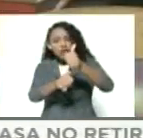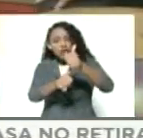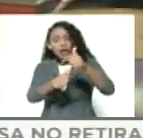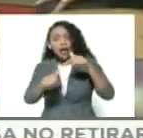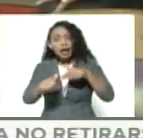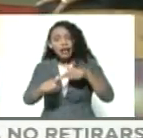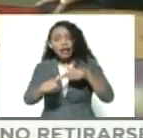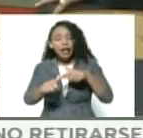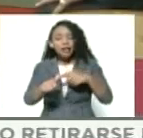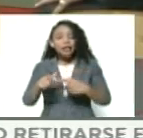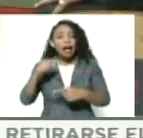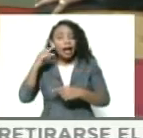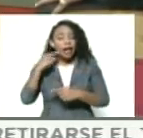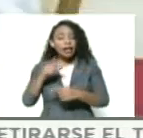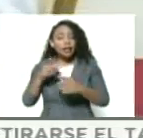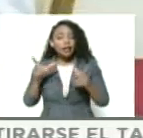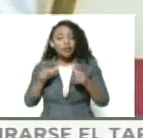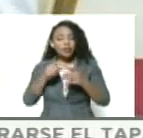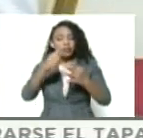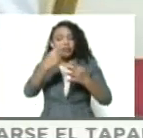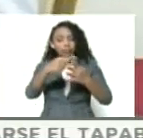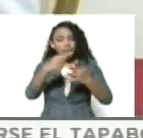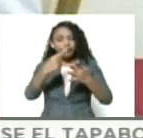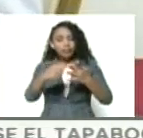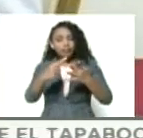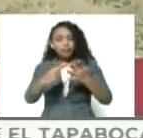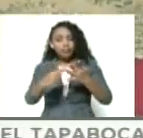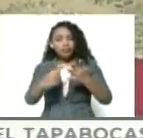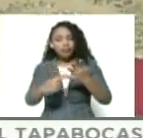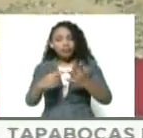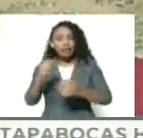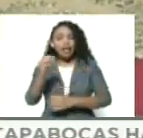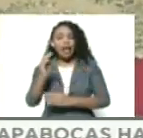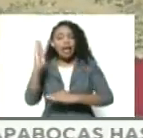con el nuncio apostólico Aldo Giordano,